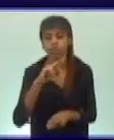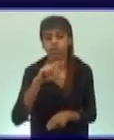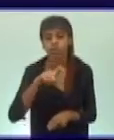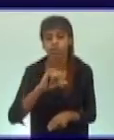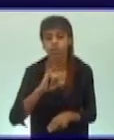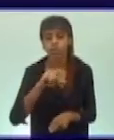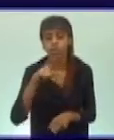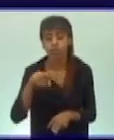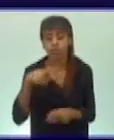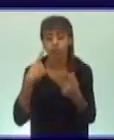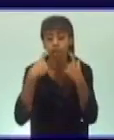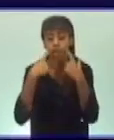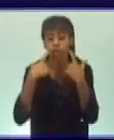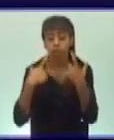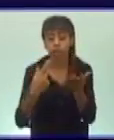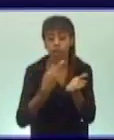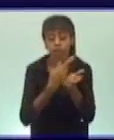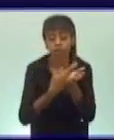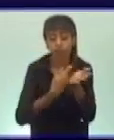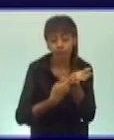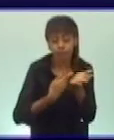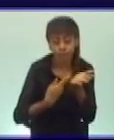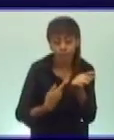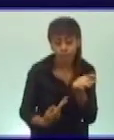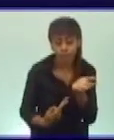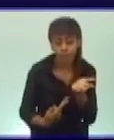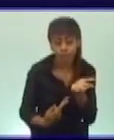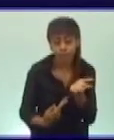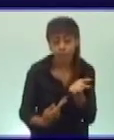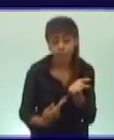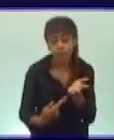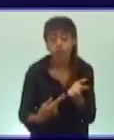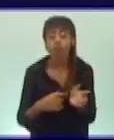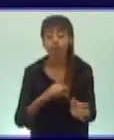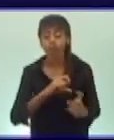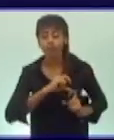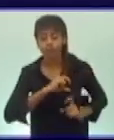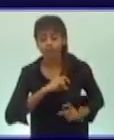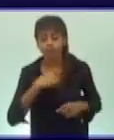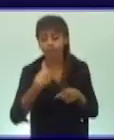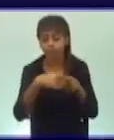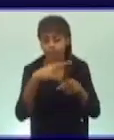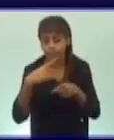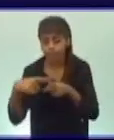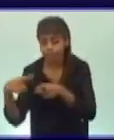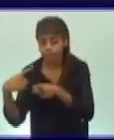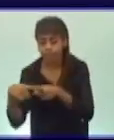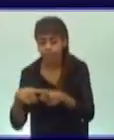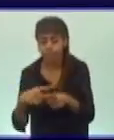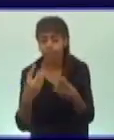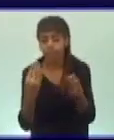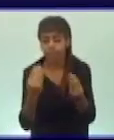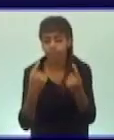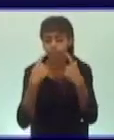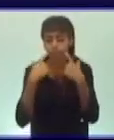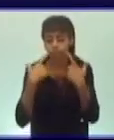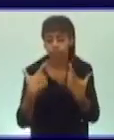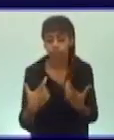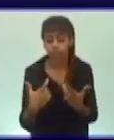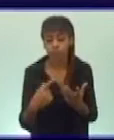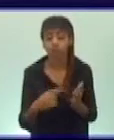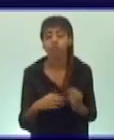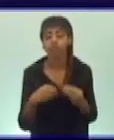fue un gran dibujante, merecedor de premios, de condecoraciones y distinciones, y a quien se le